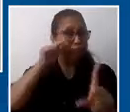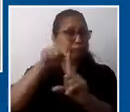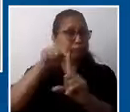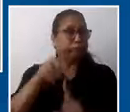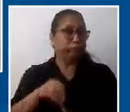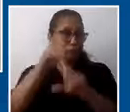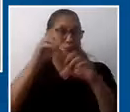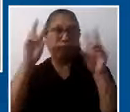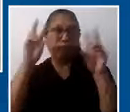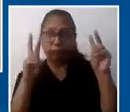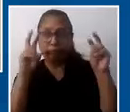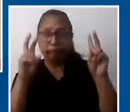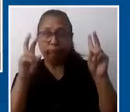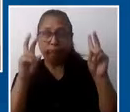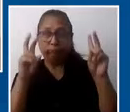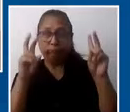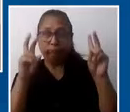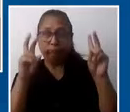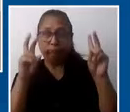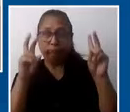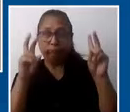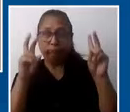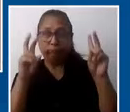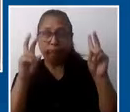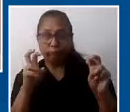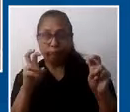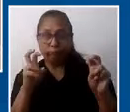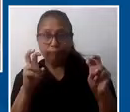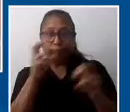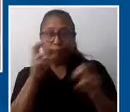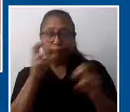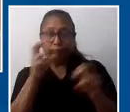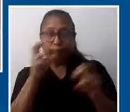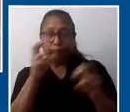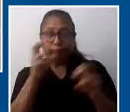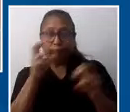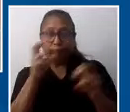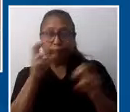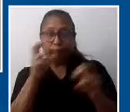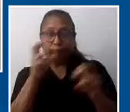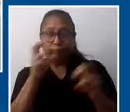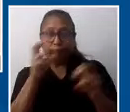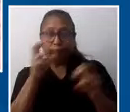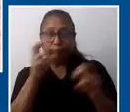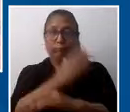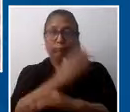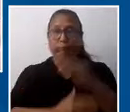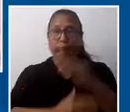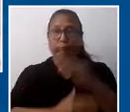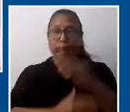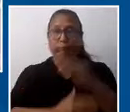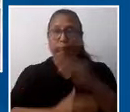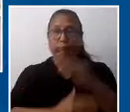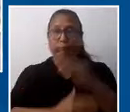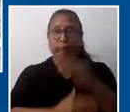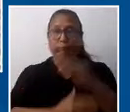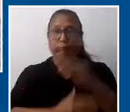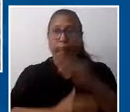tema de discapacidad, ¿no? Con una línea de educación inclusiva. Asimismo, a